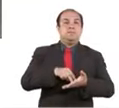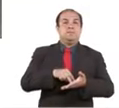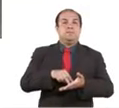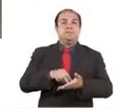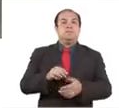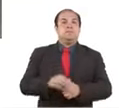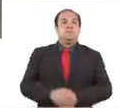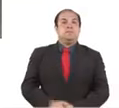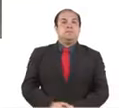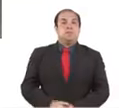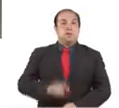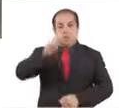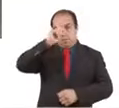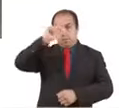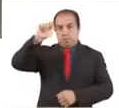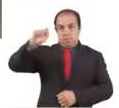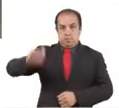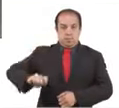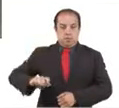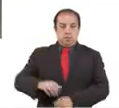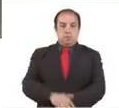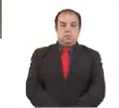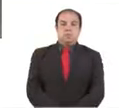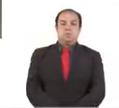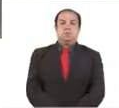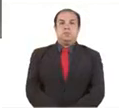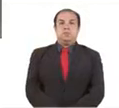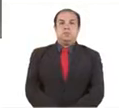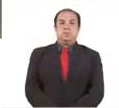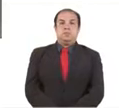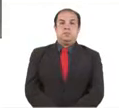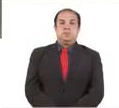permanecer de pie y descubrirse la cabeza.